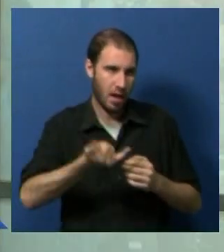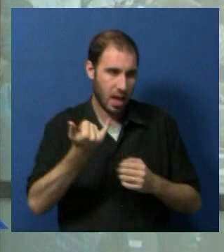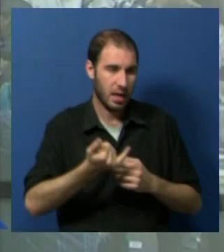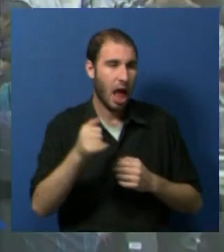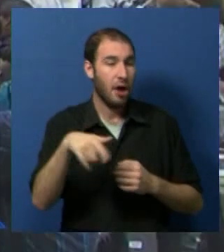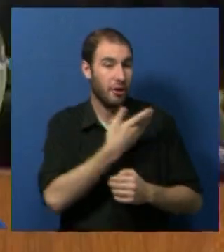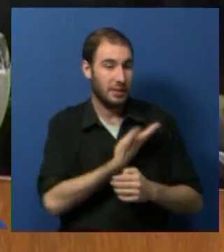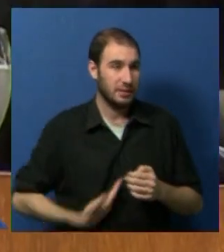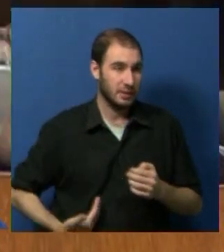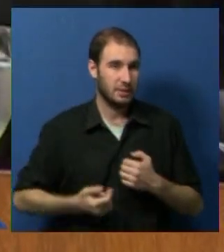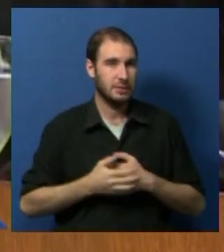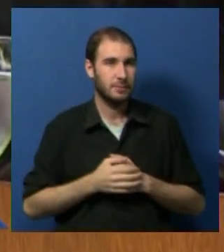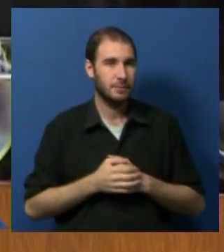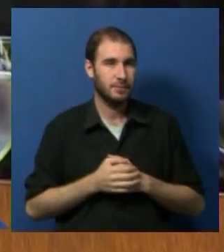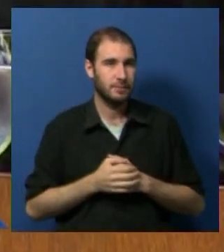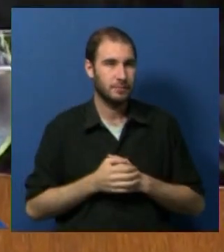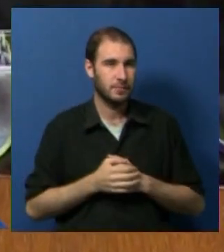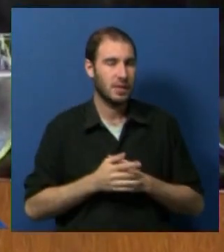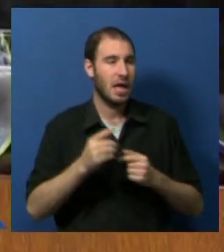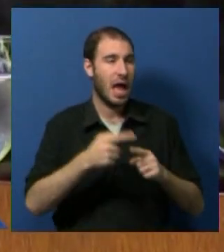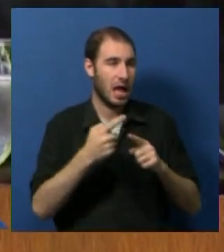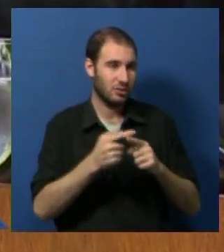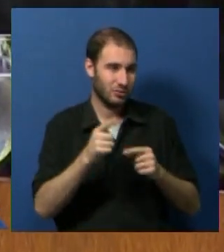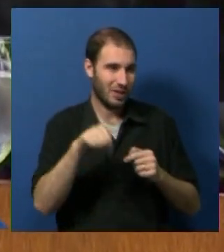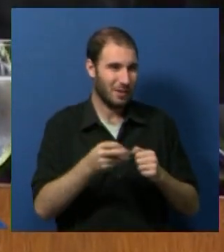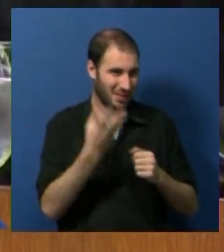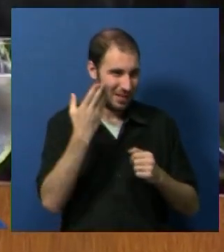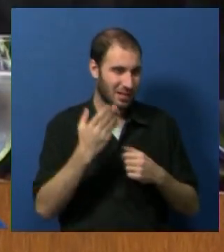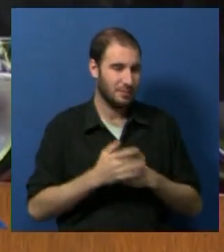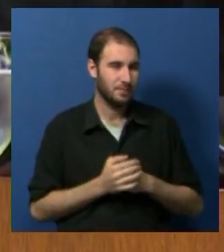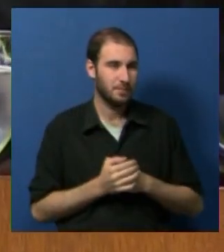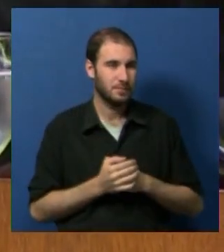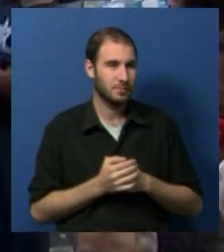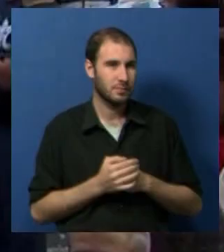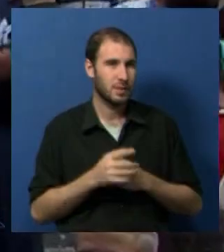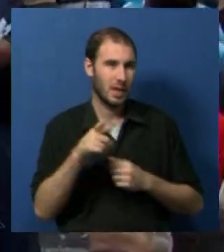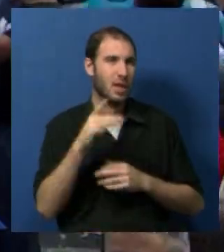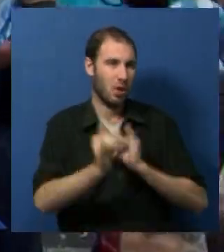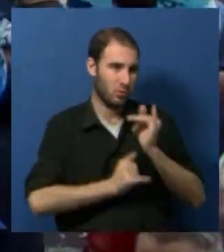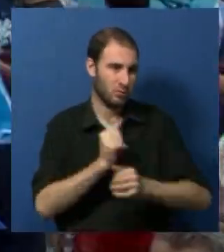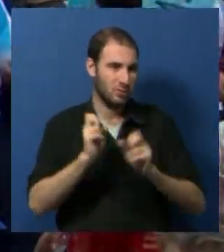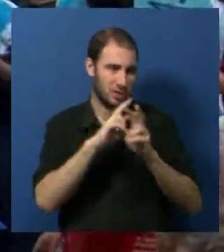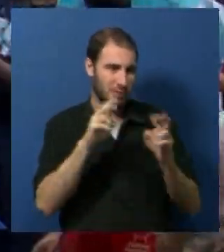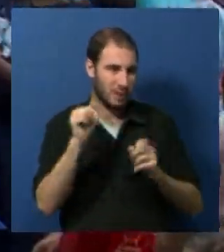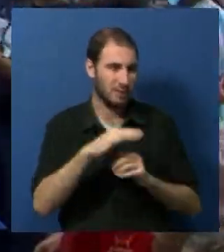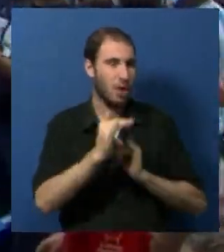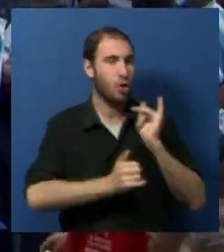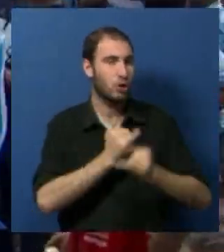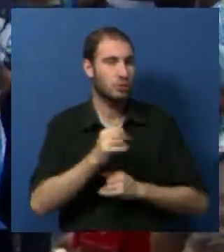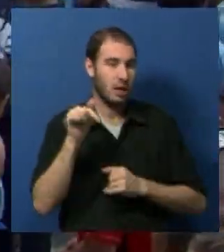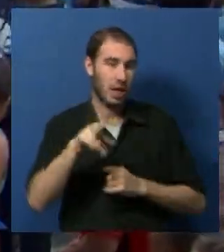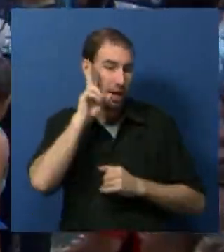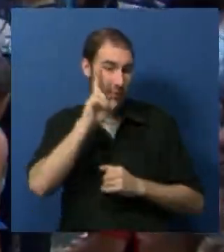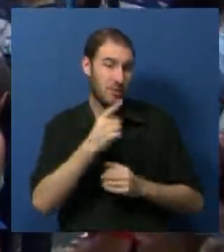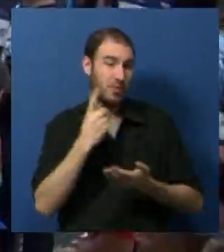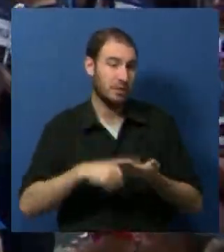Hoy el presidente en el acto que tuvimos esta mañana hizo referencia a ello, dijo que él respetaba